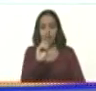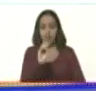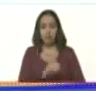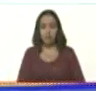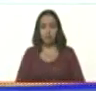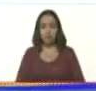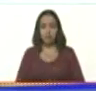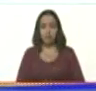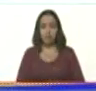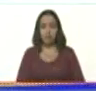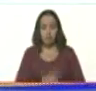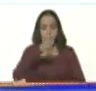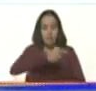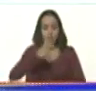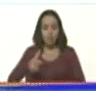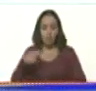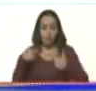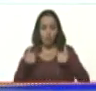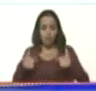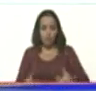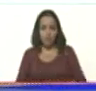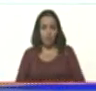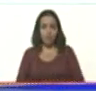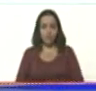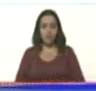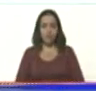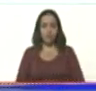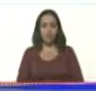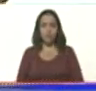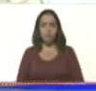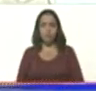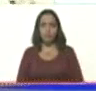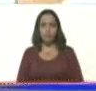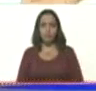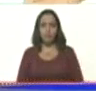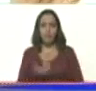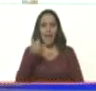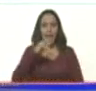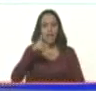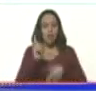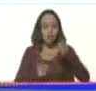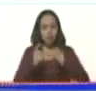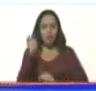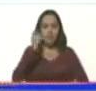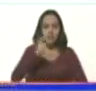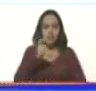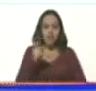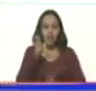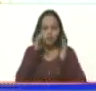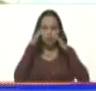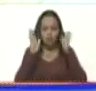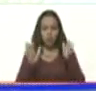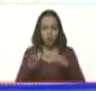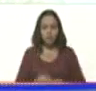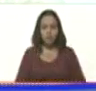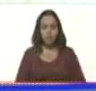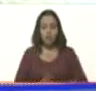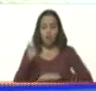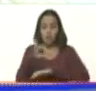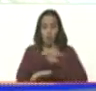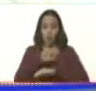779.530 seres humanos. Así es. Con una necesidad. Y su